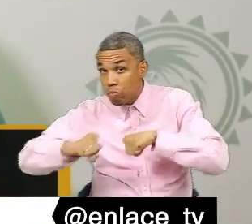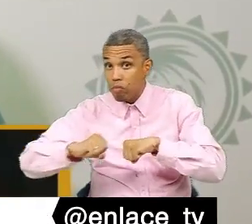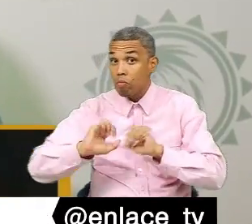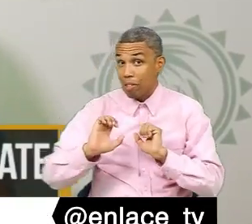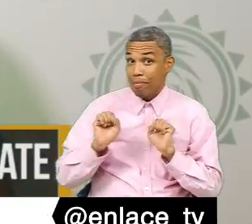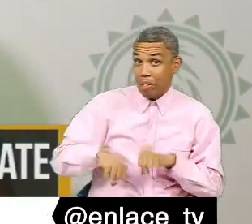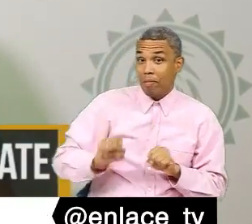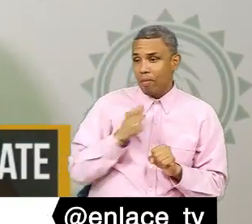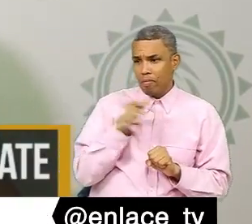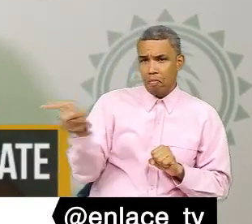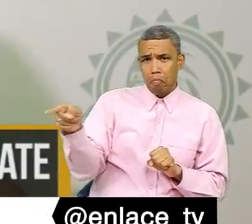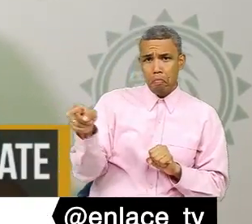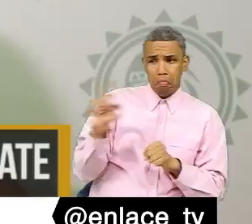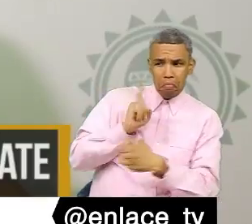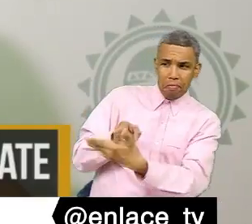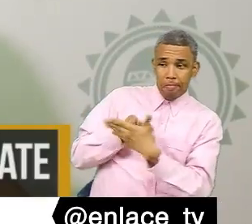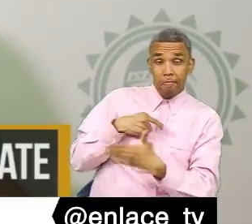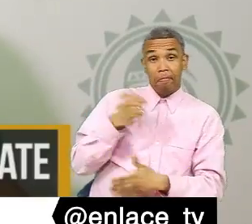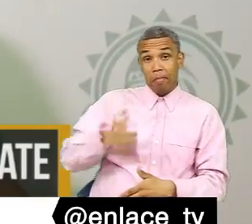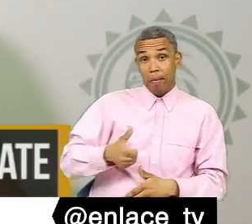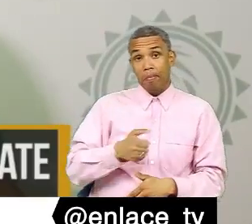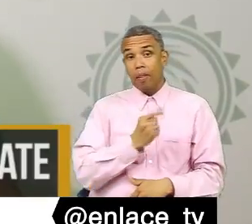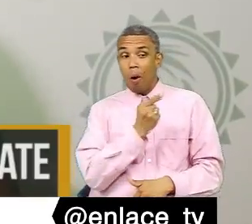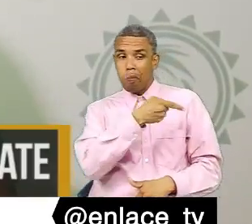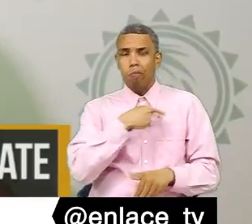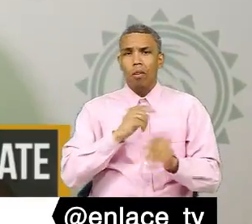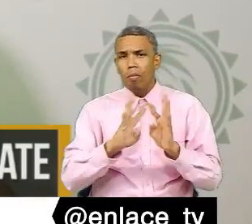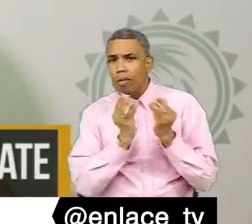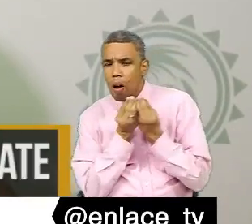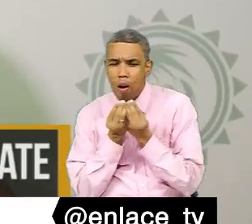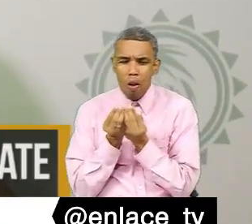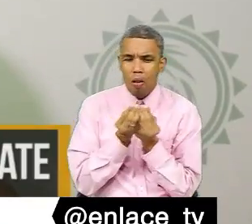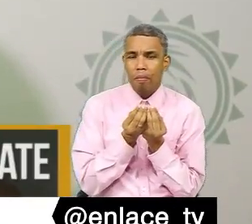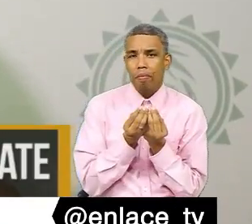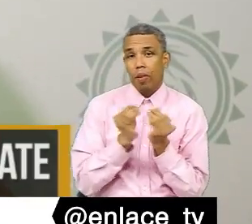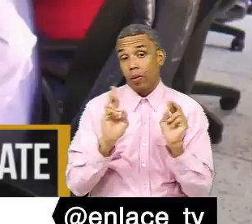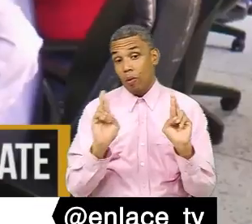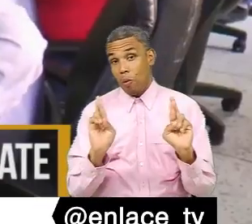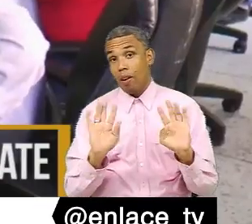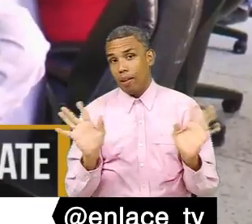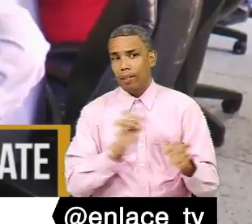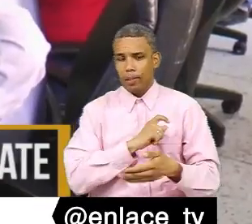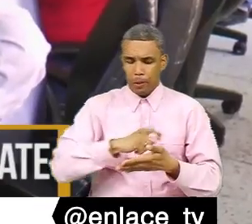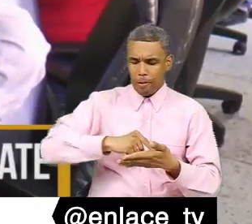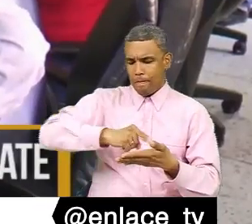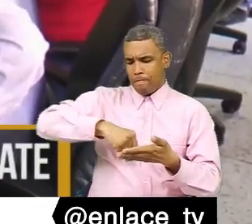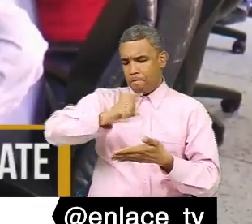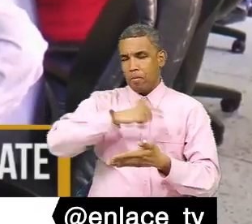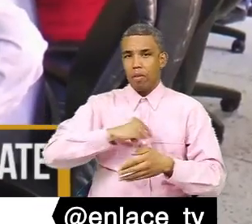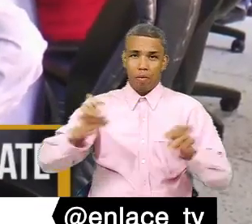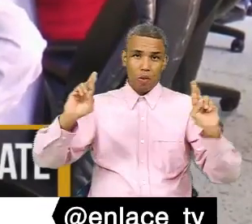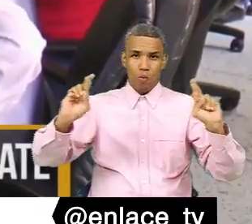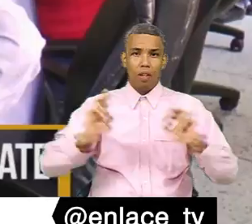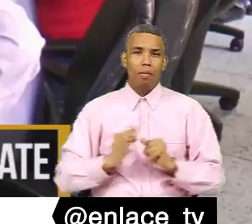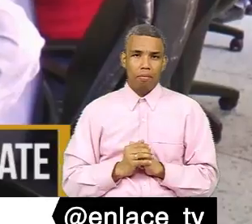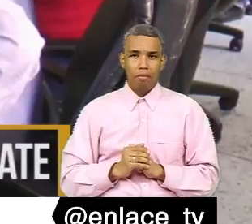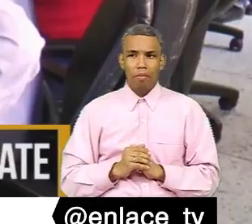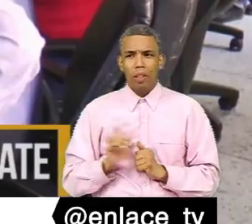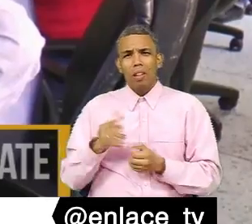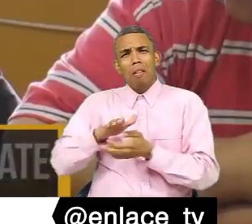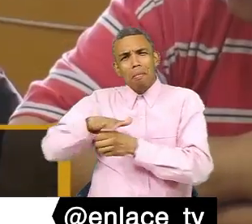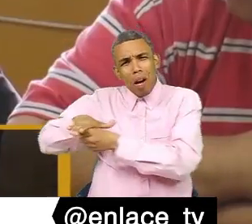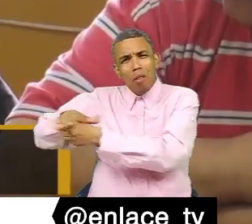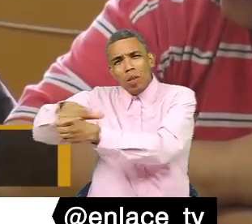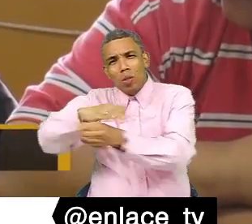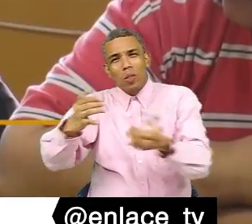autosostenibles. Entonces, estamos en el debate y esperamos que de aquí salgan muy buenas iniciativas. Herramientas, eso es lo que necesitan estos